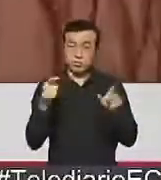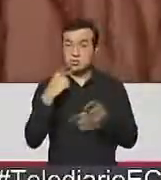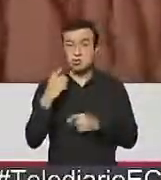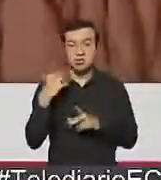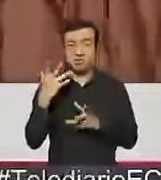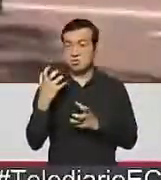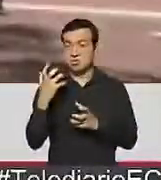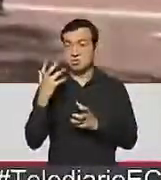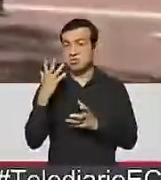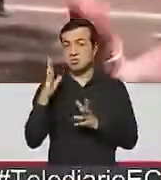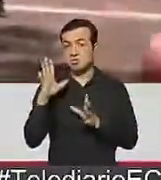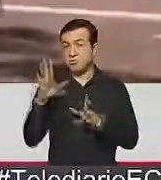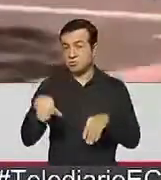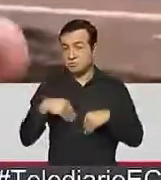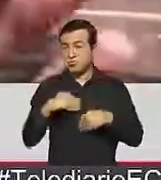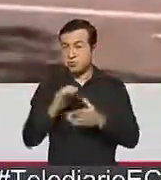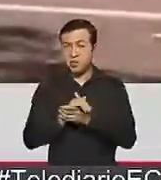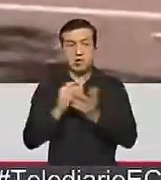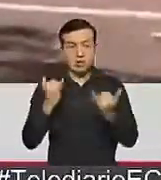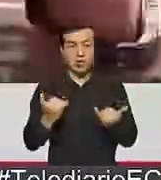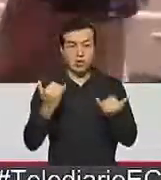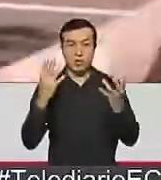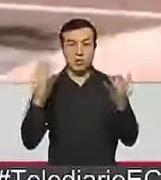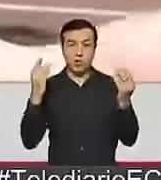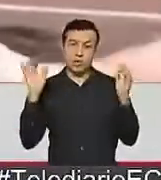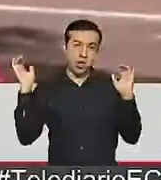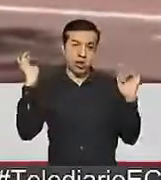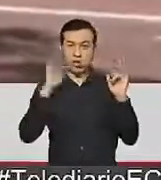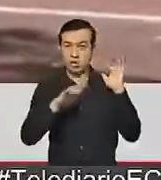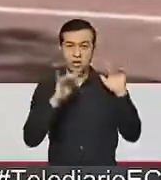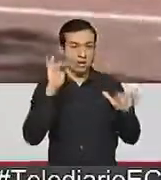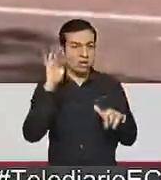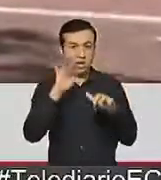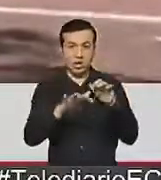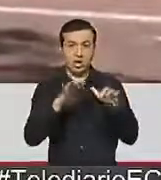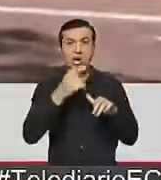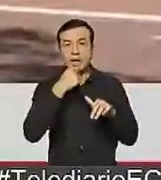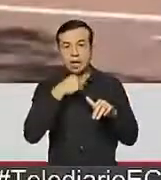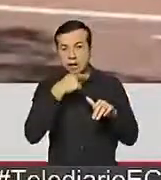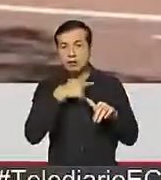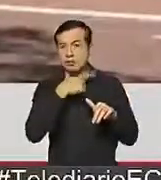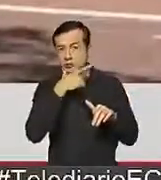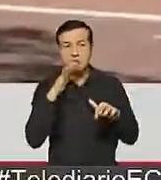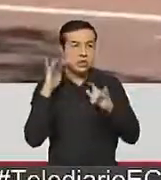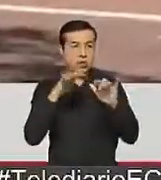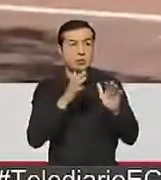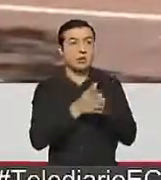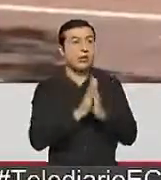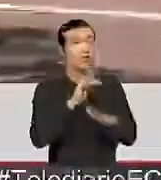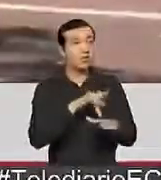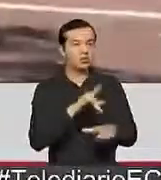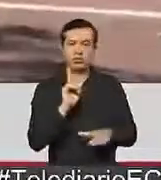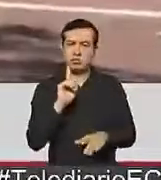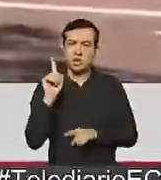desean casarse. No es que a partir de ahora vamos a ir hordas de homosexuales al registro civil a solicitar turno, porque habrá personas homosexuales como las hay que